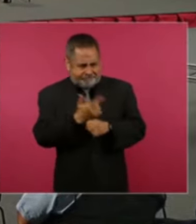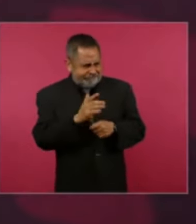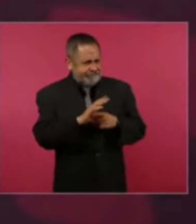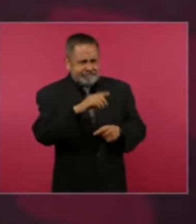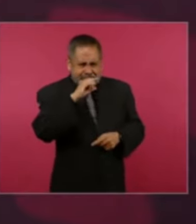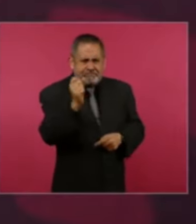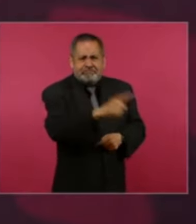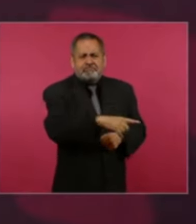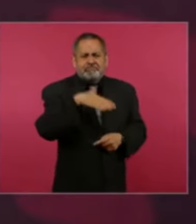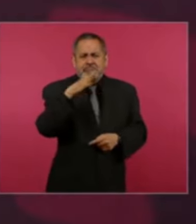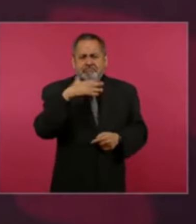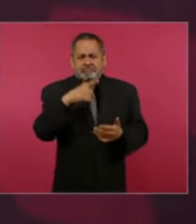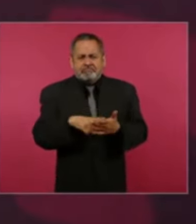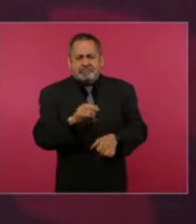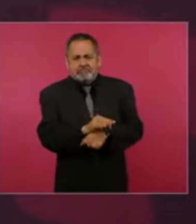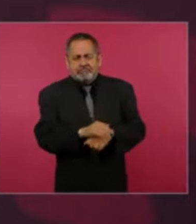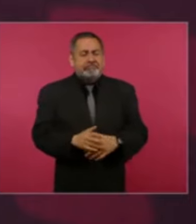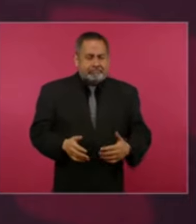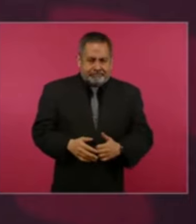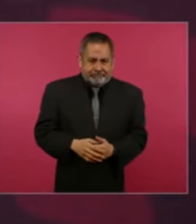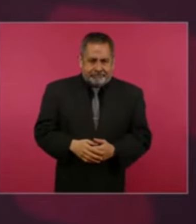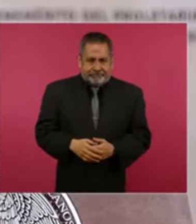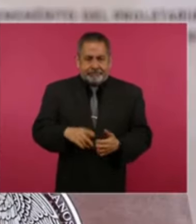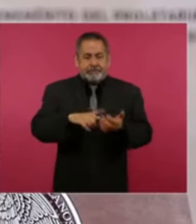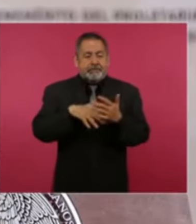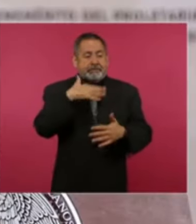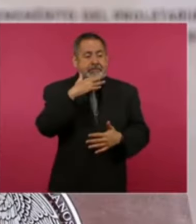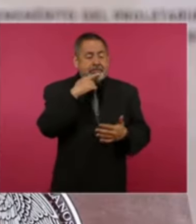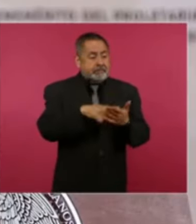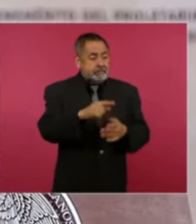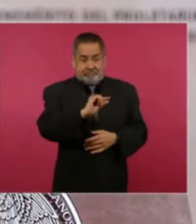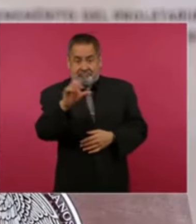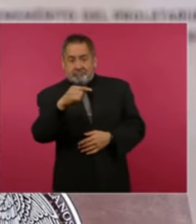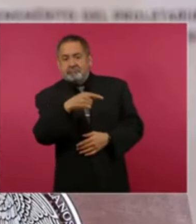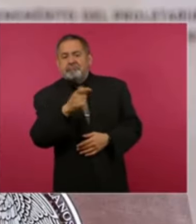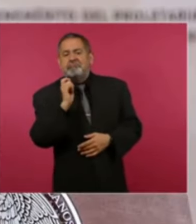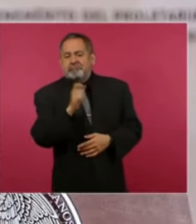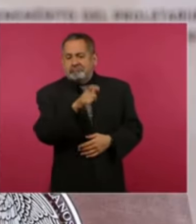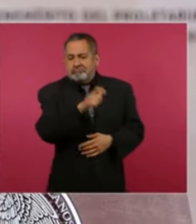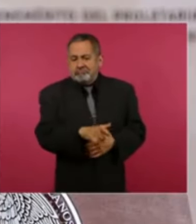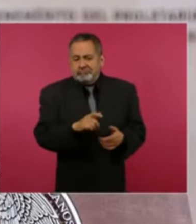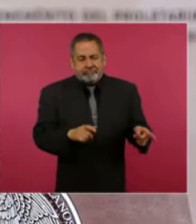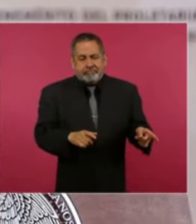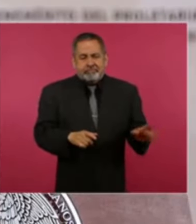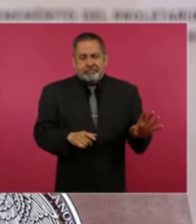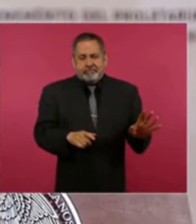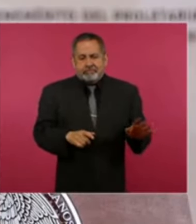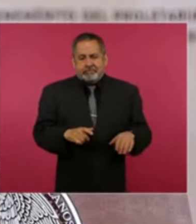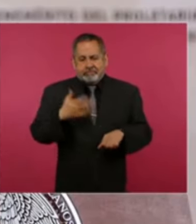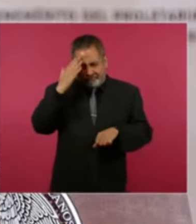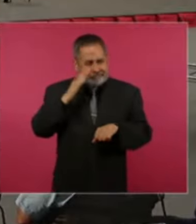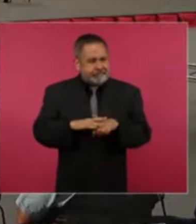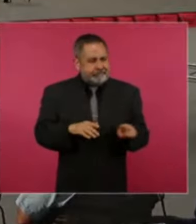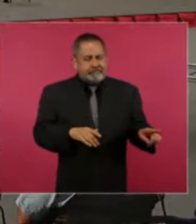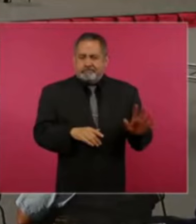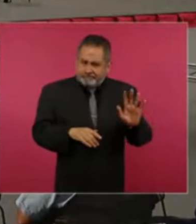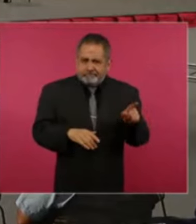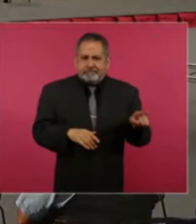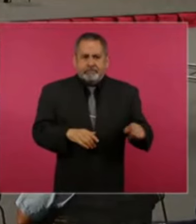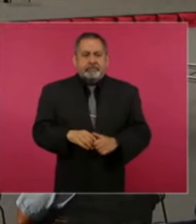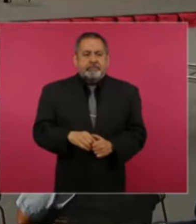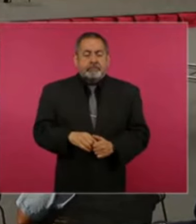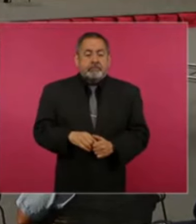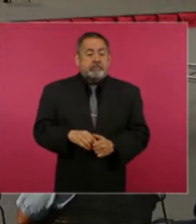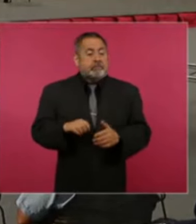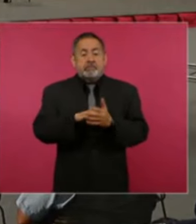de influencias. Muchos casos de corrupción alcanzan a una celebridad, tanto que marcan épocas en las que surgen. Pero